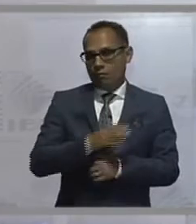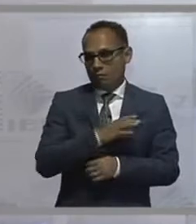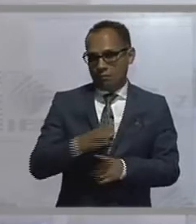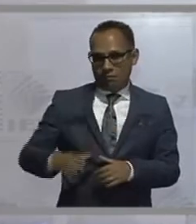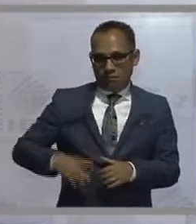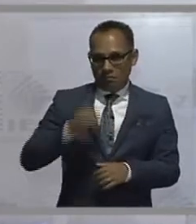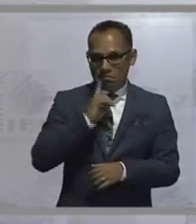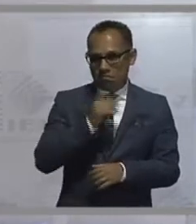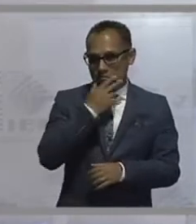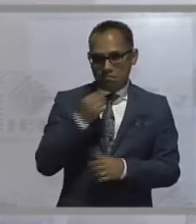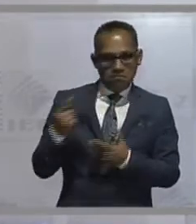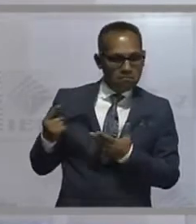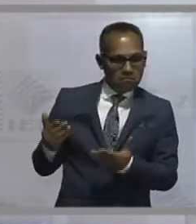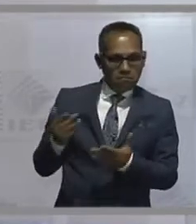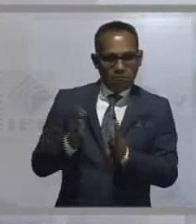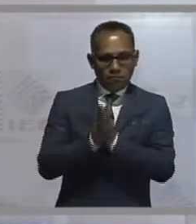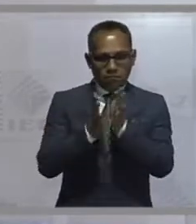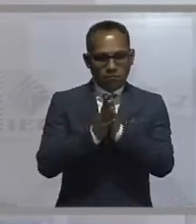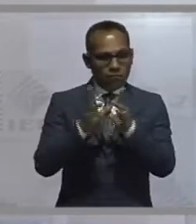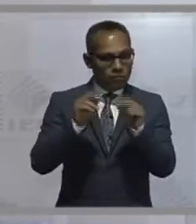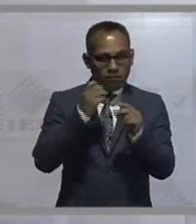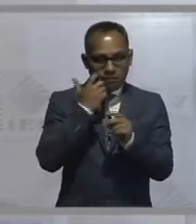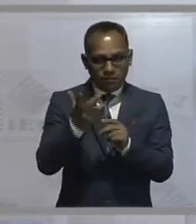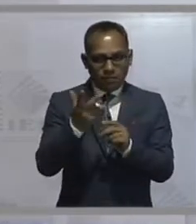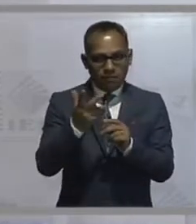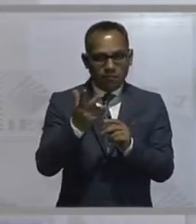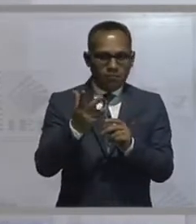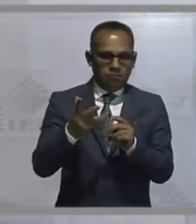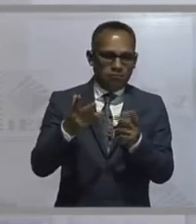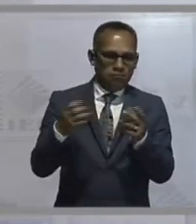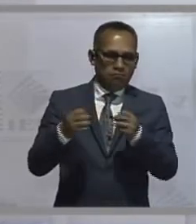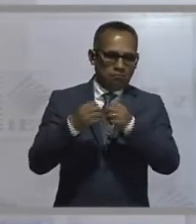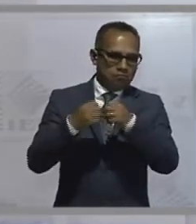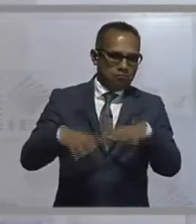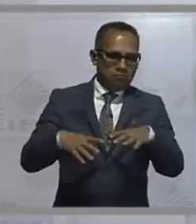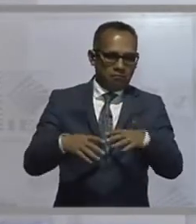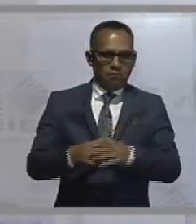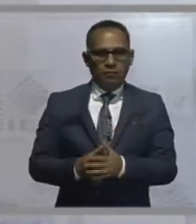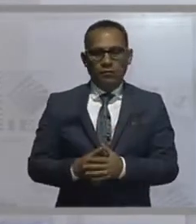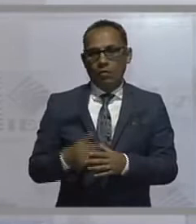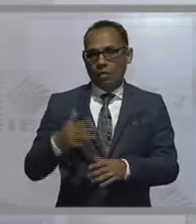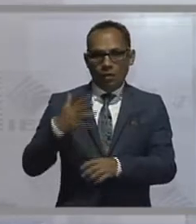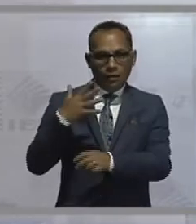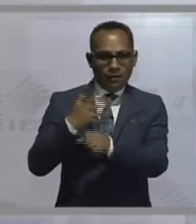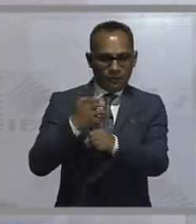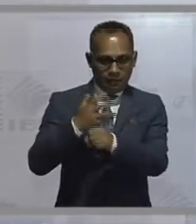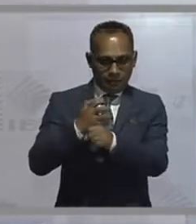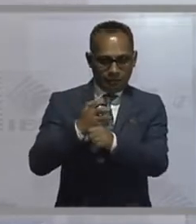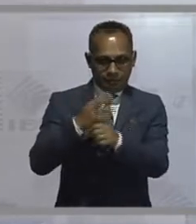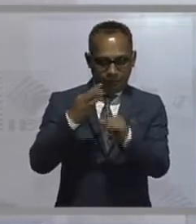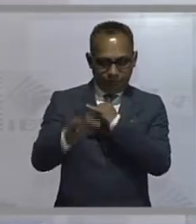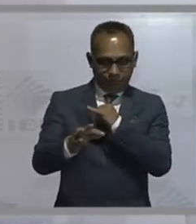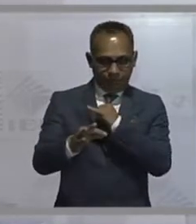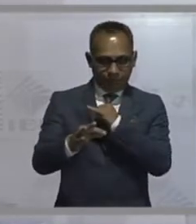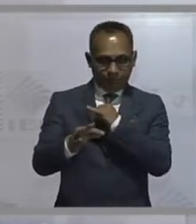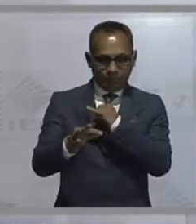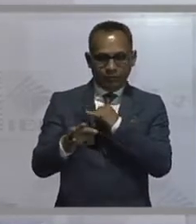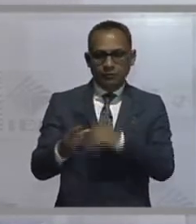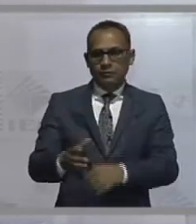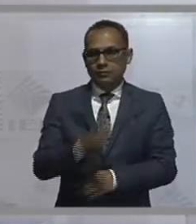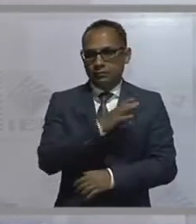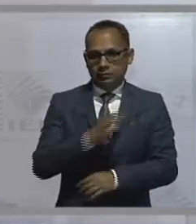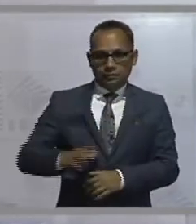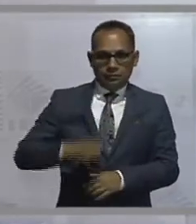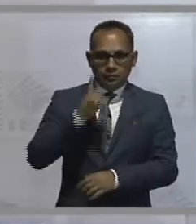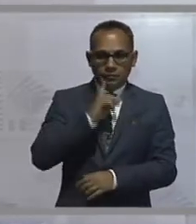participar perderá su turno en esta ronda en la quinta y última ronda la y los candidatos tendrán